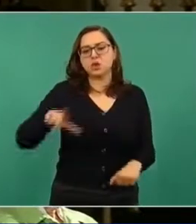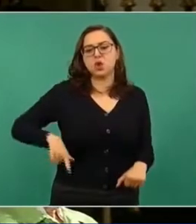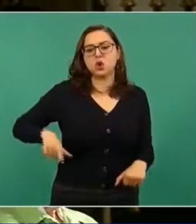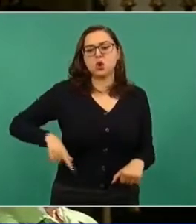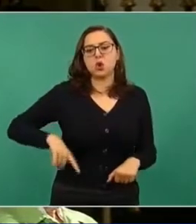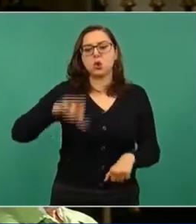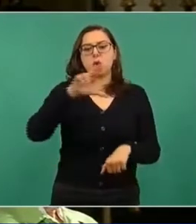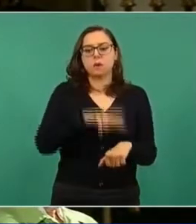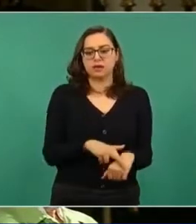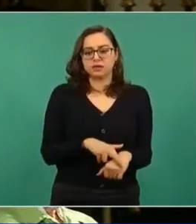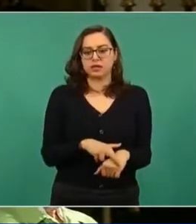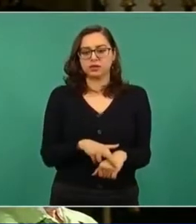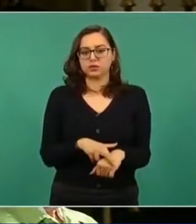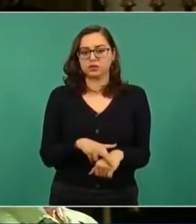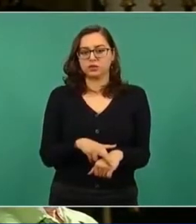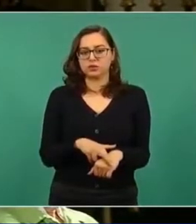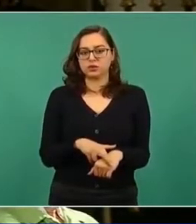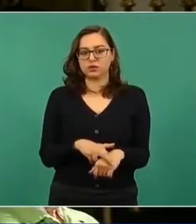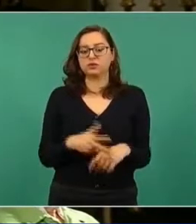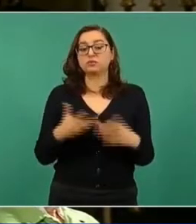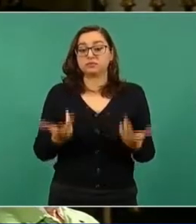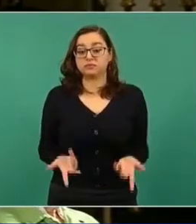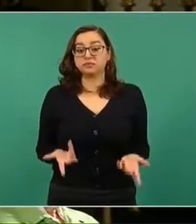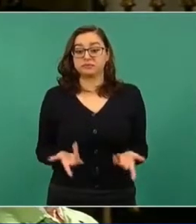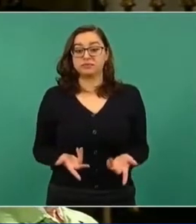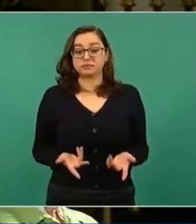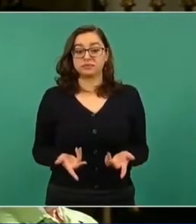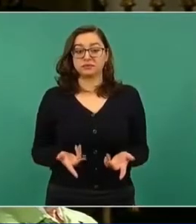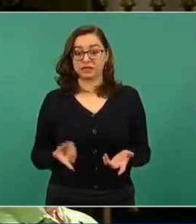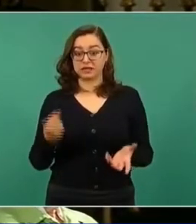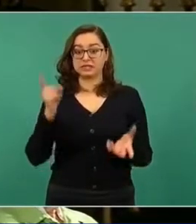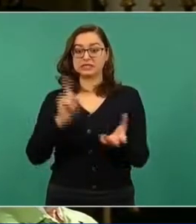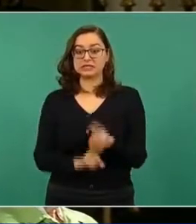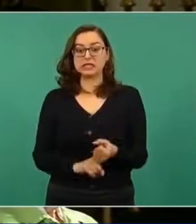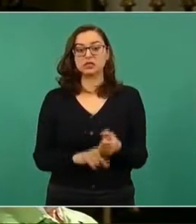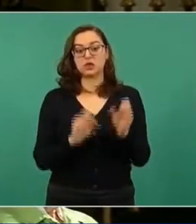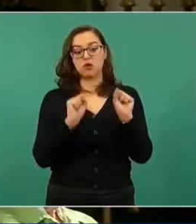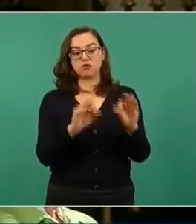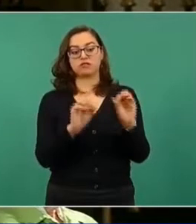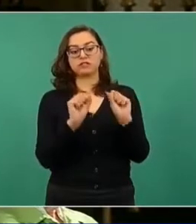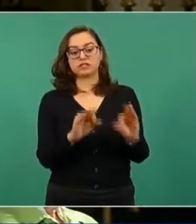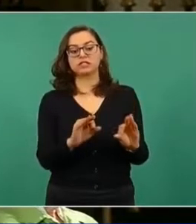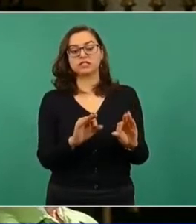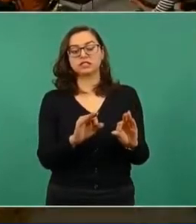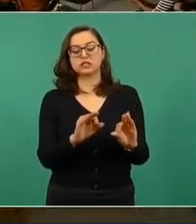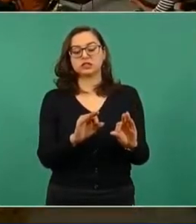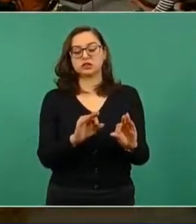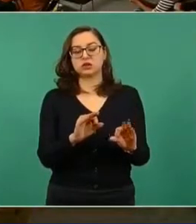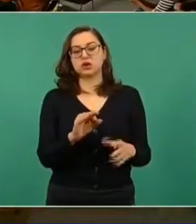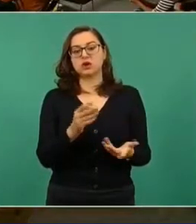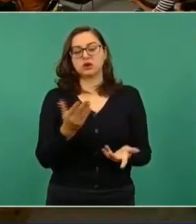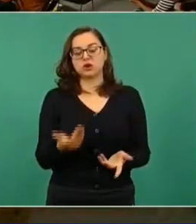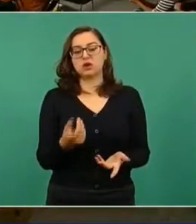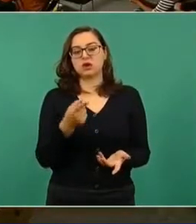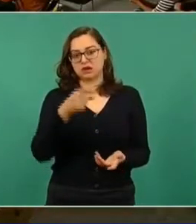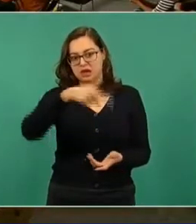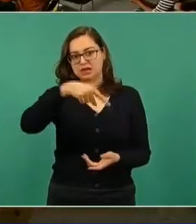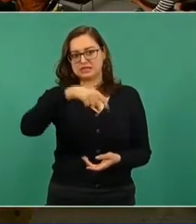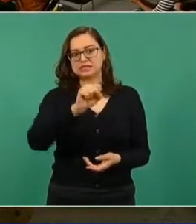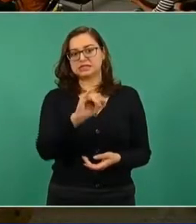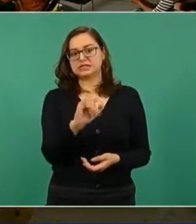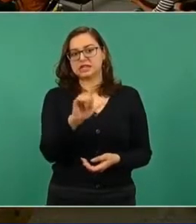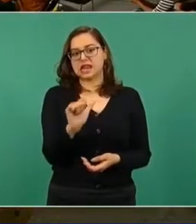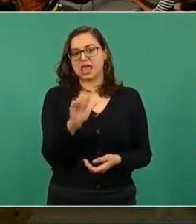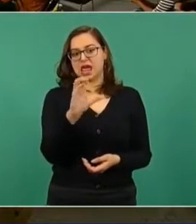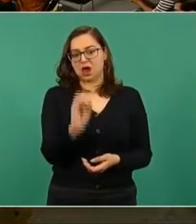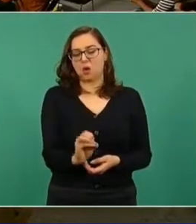quien le renta el edificio donde opera, donde tiene una especie de oficina de gobierno alterna en Silao, en el puerto interior,